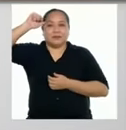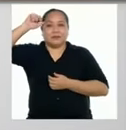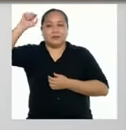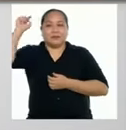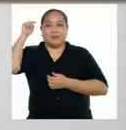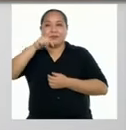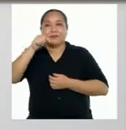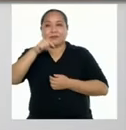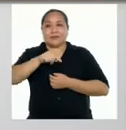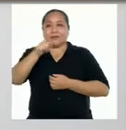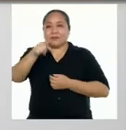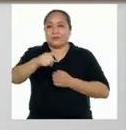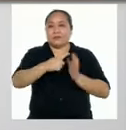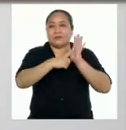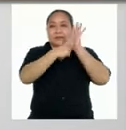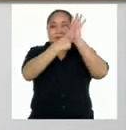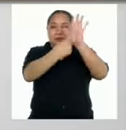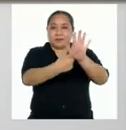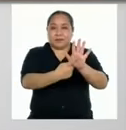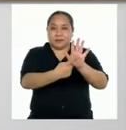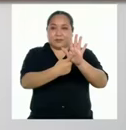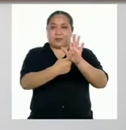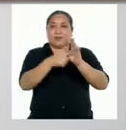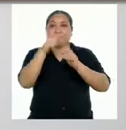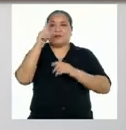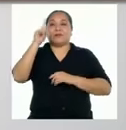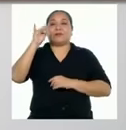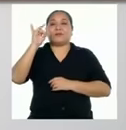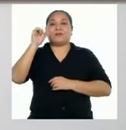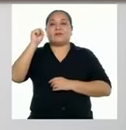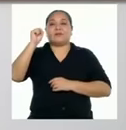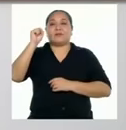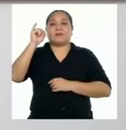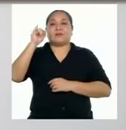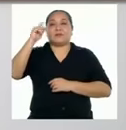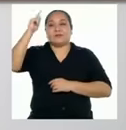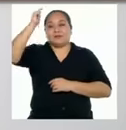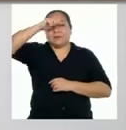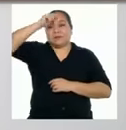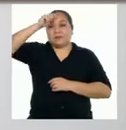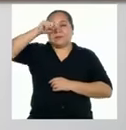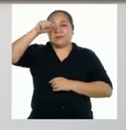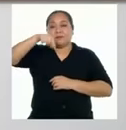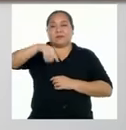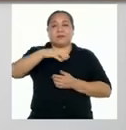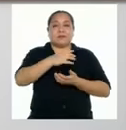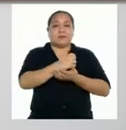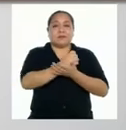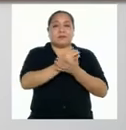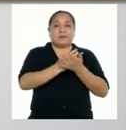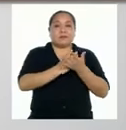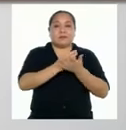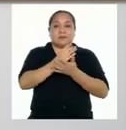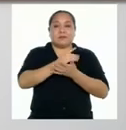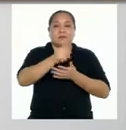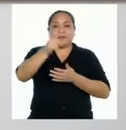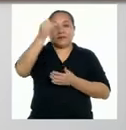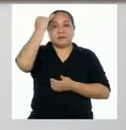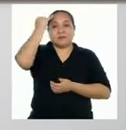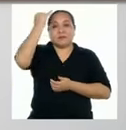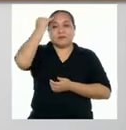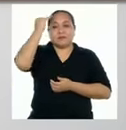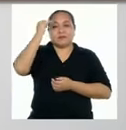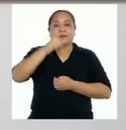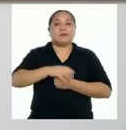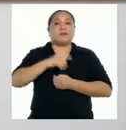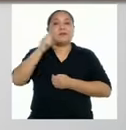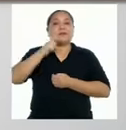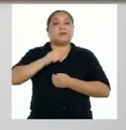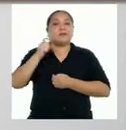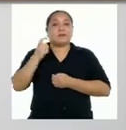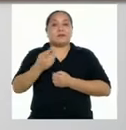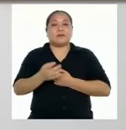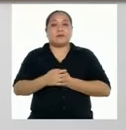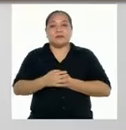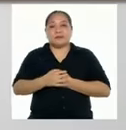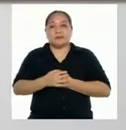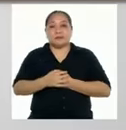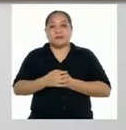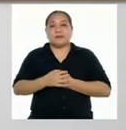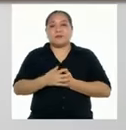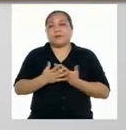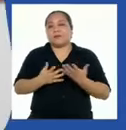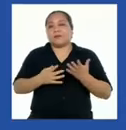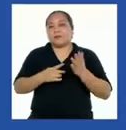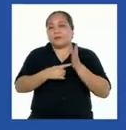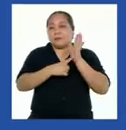que aquí es donde presentamos la tesis o postura y que tu intención debe manifestarse desde